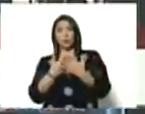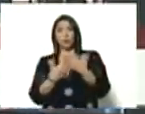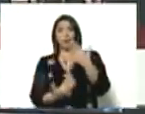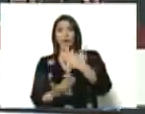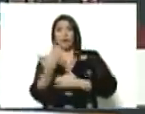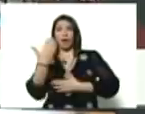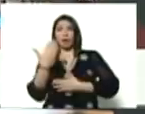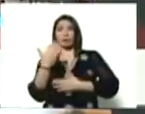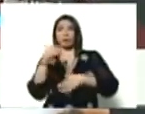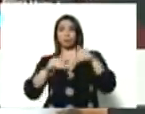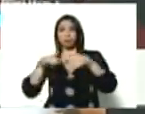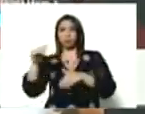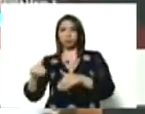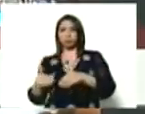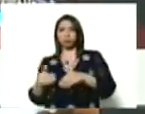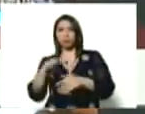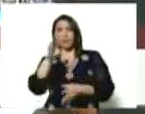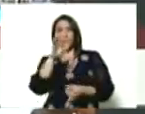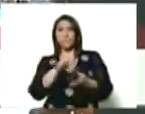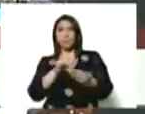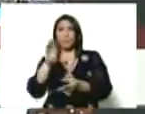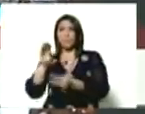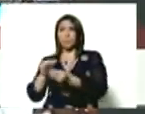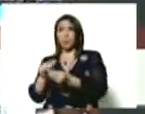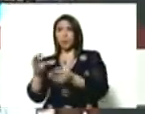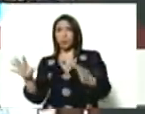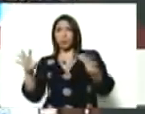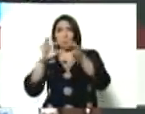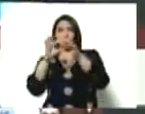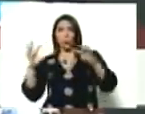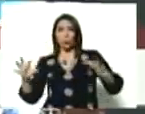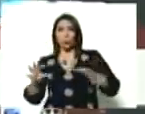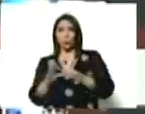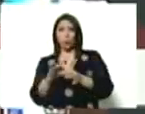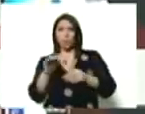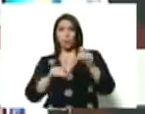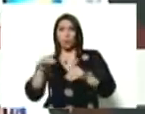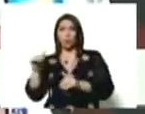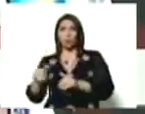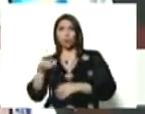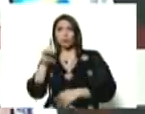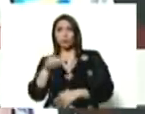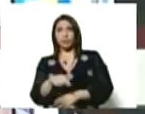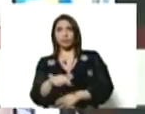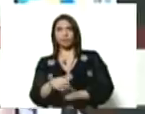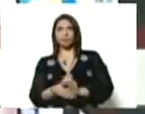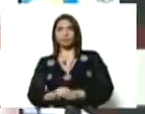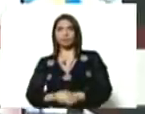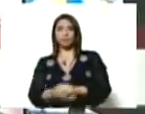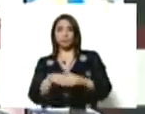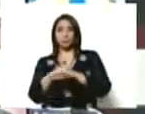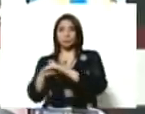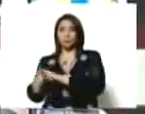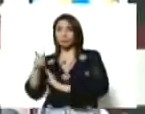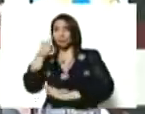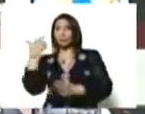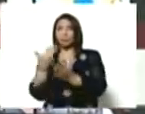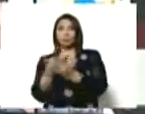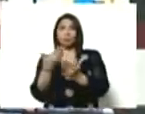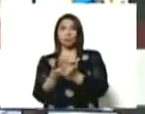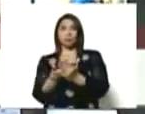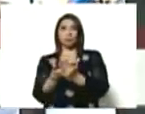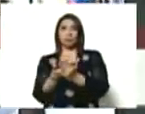máquina corresponde con los comprobantes de votos que están en la caja de resguardo y además que van a ser certificados con